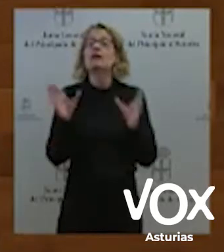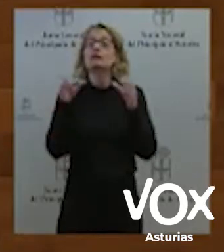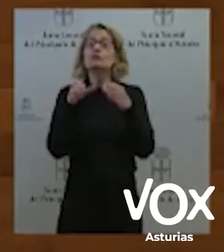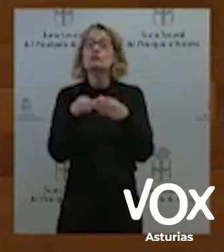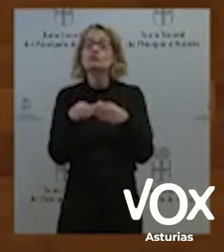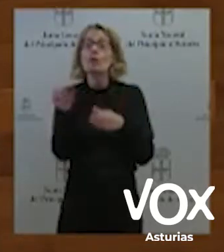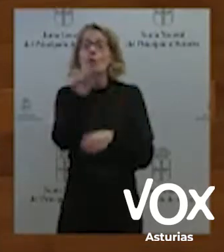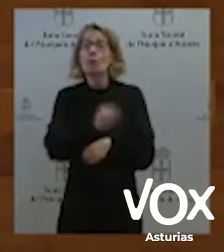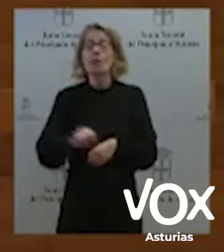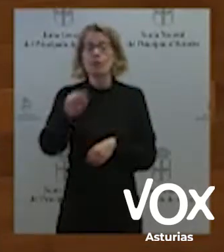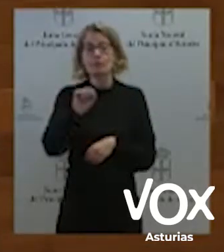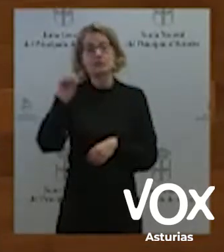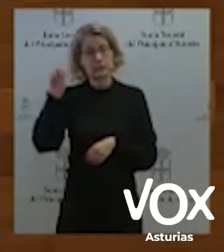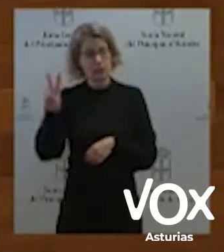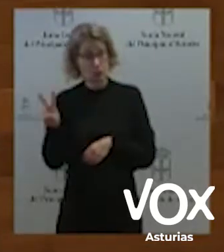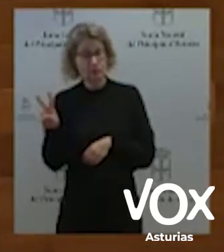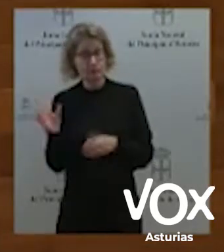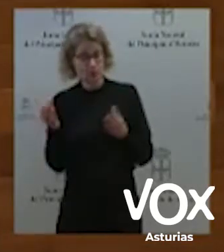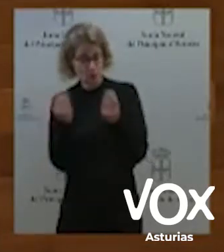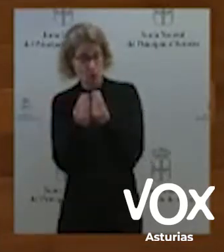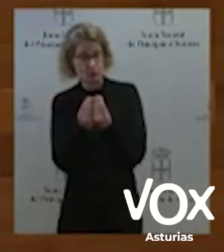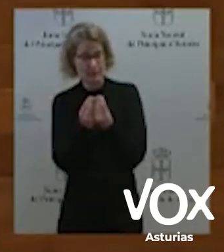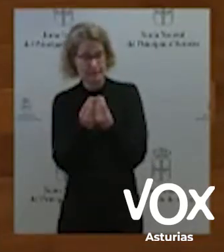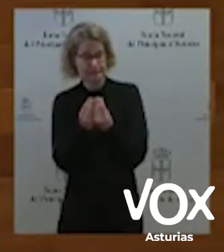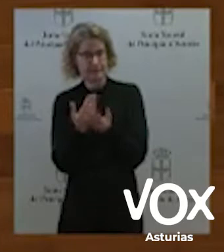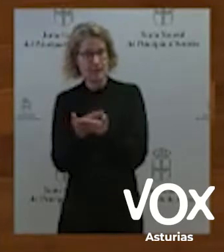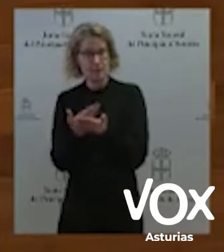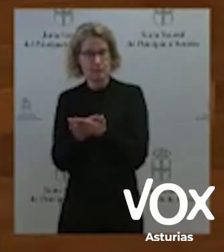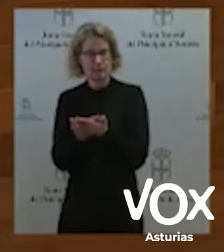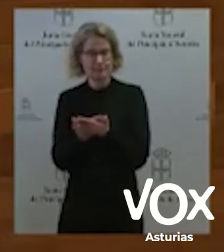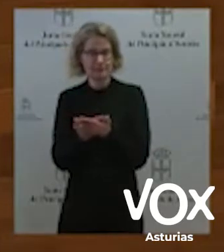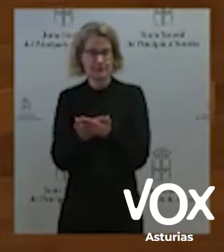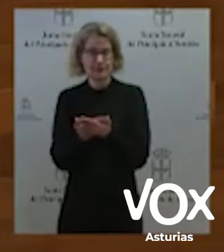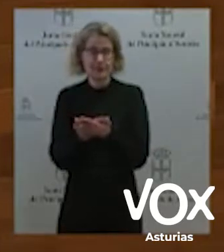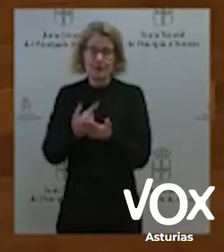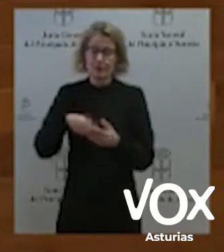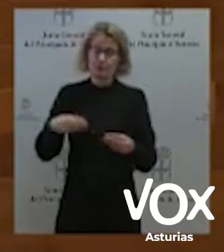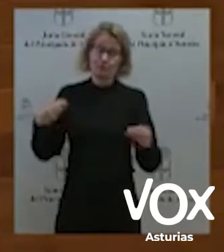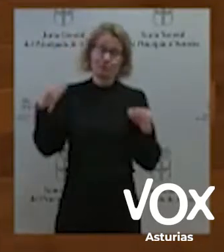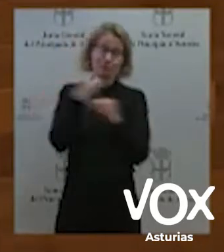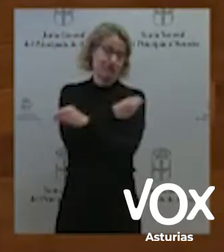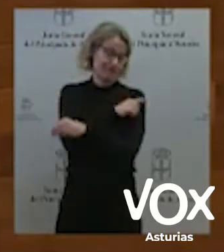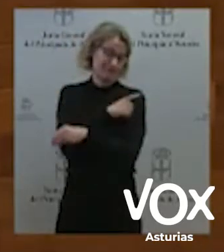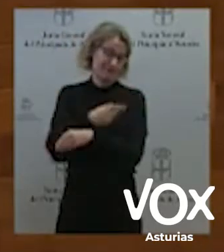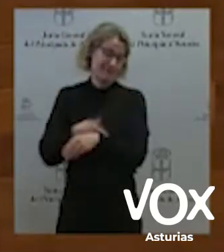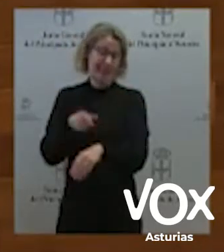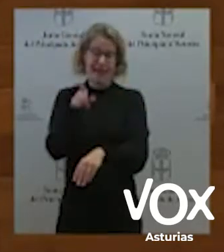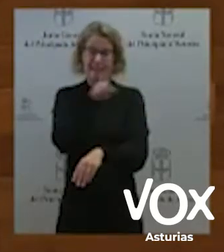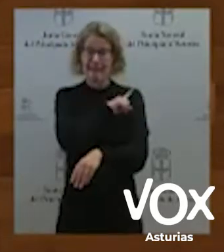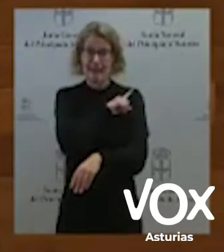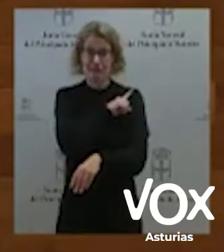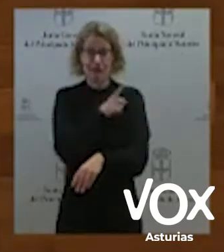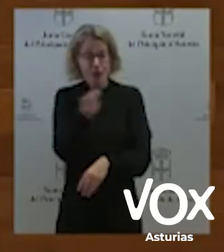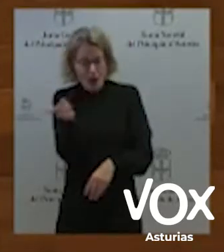No podemos estar en mayor desacuerdo. Ustedes no cuentan jamás, pero jamás, con el motor de la economía,